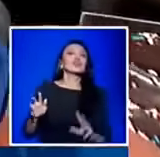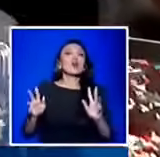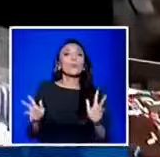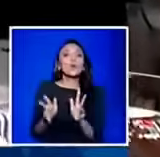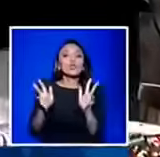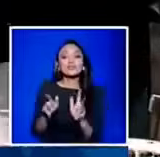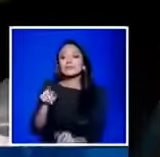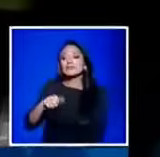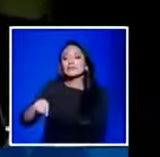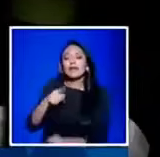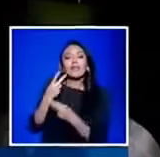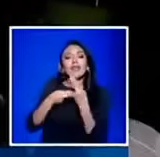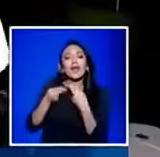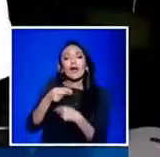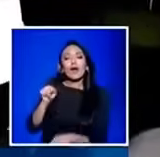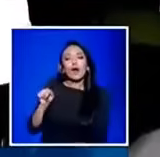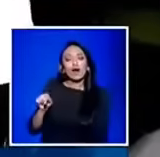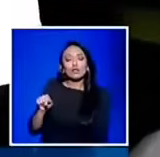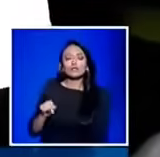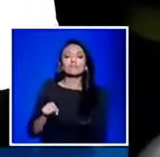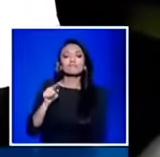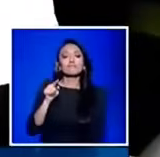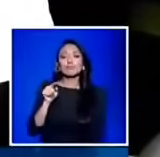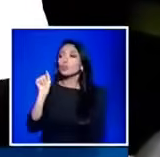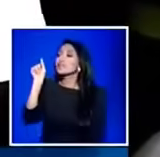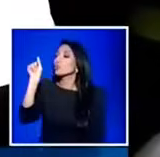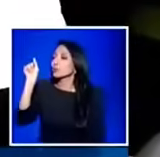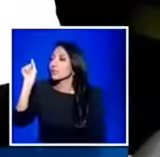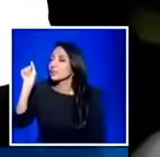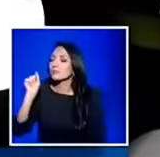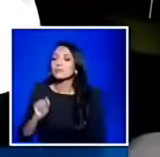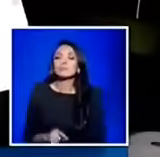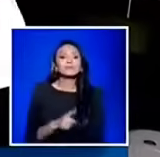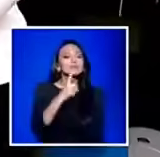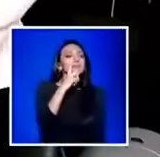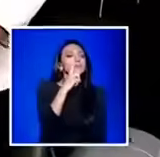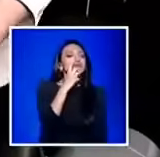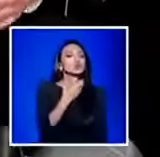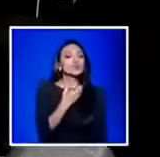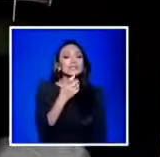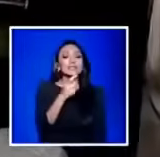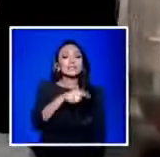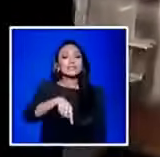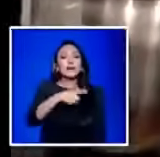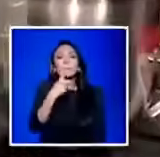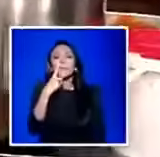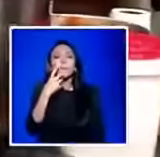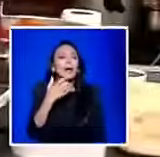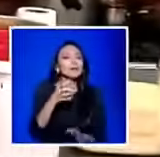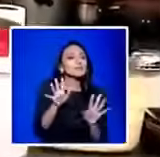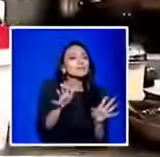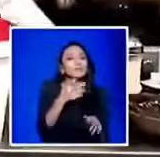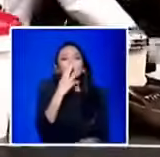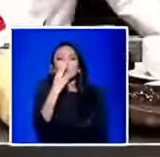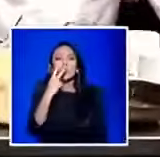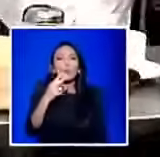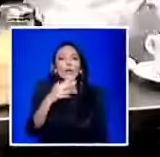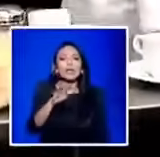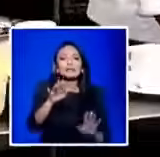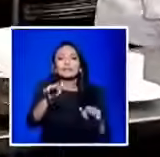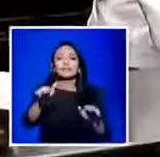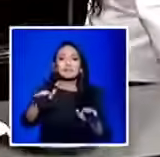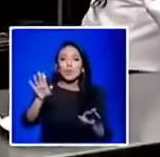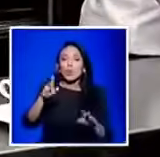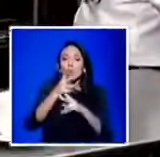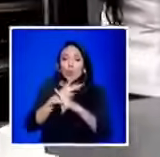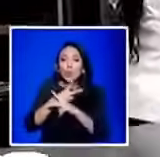estos emprendimientos, ¿no? Tú sabes que ha sido Que siga hablando un momentito. Huele a pancito, huele a pancita, por favor. Cuidado, se le quema. Va a sacar del horno. Agáchese,